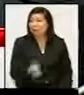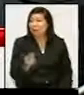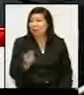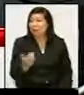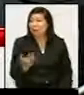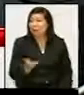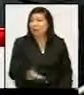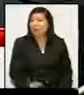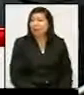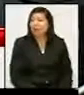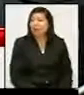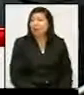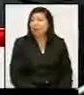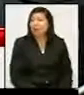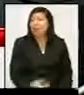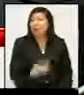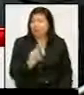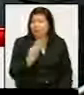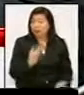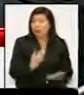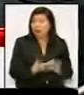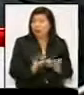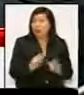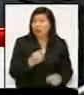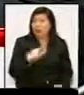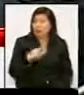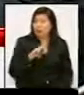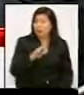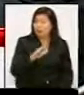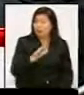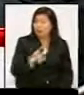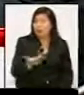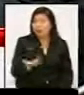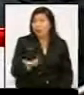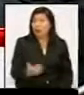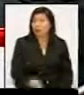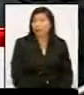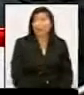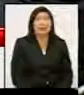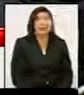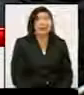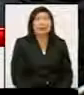persona, y lo hemos podido comprobar cuando hemos viajado. O sea, hay